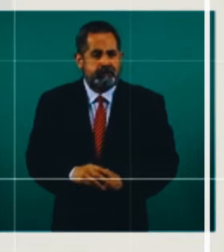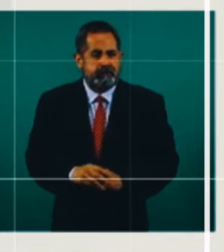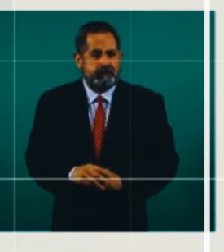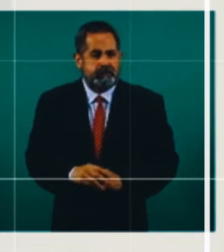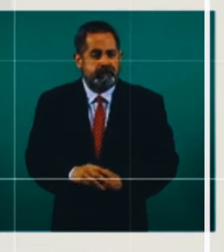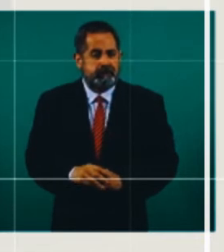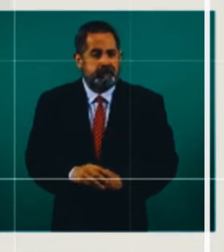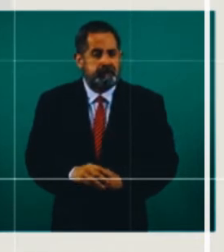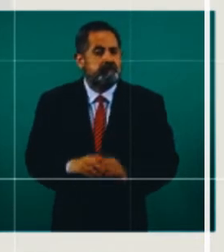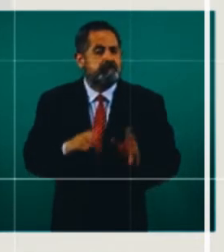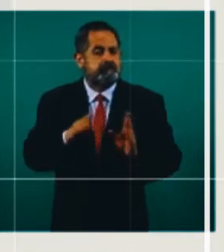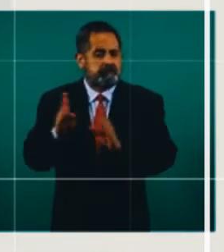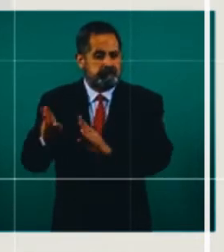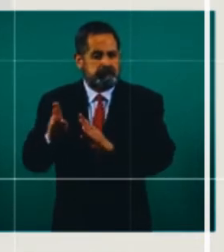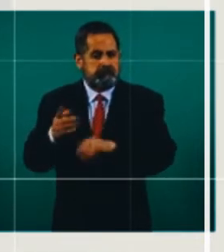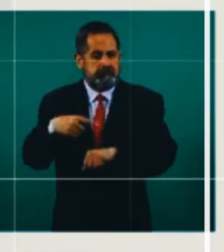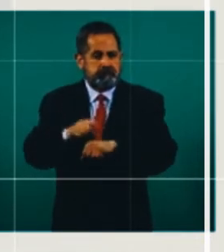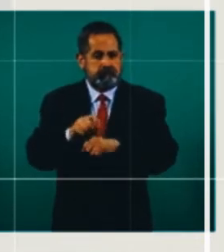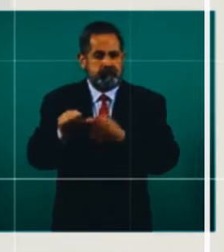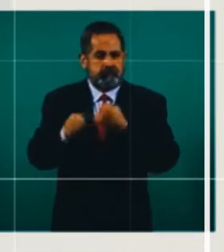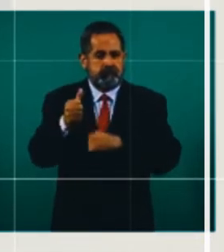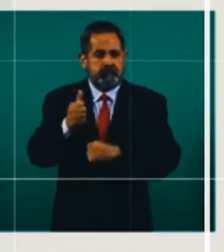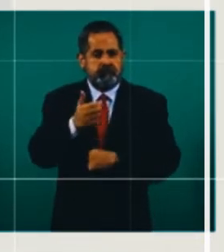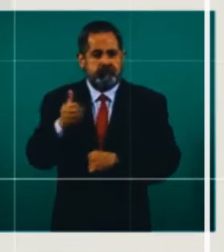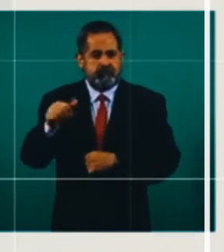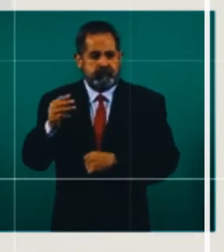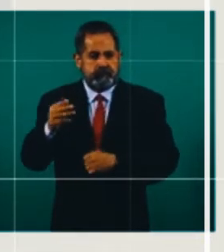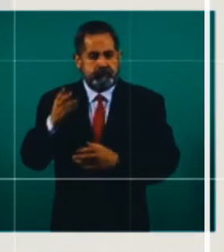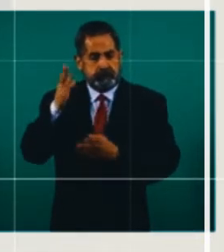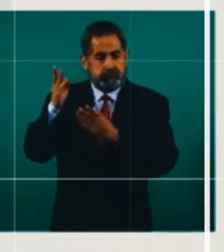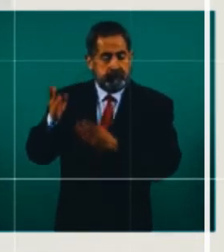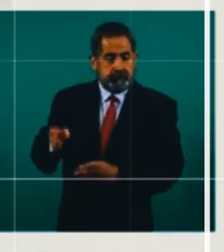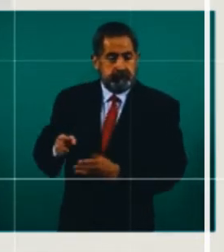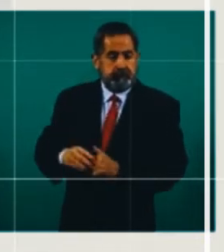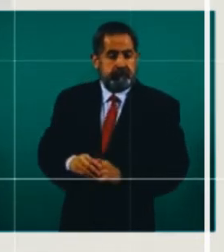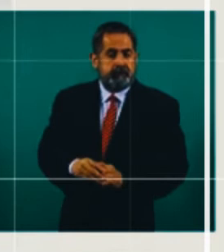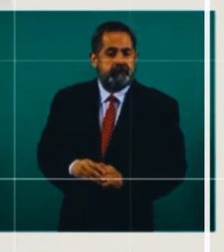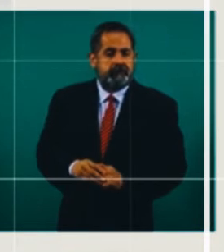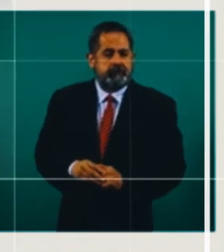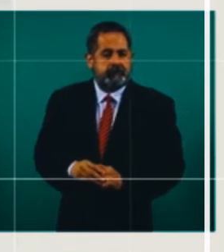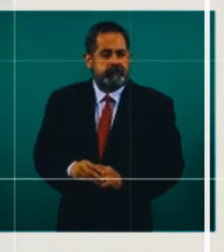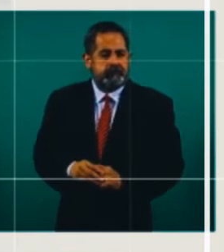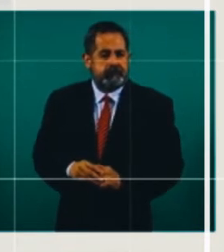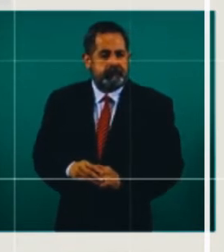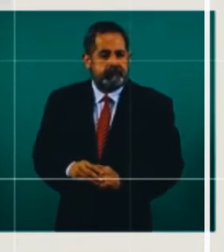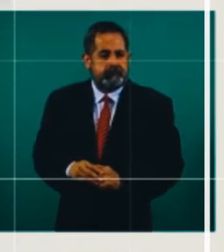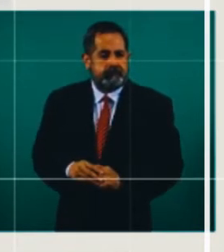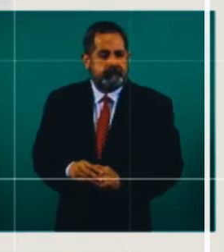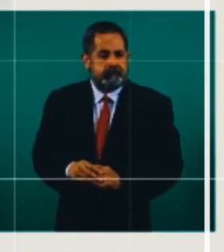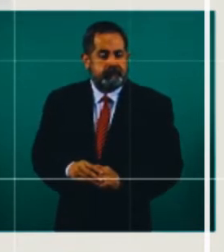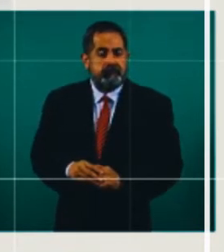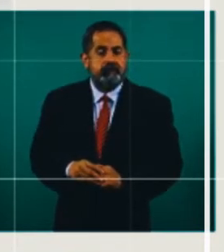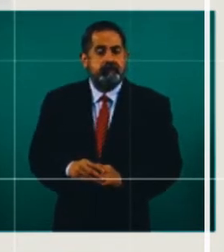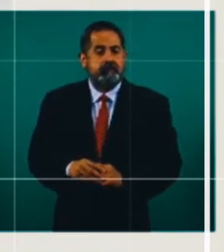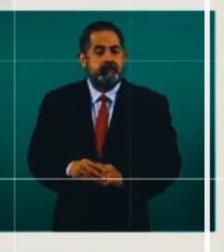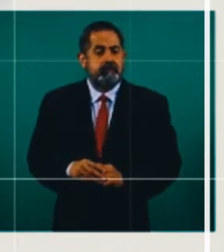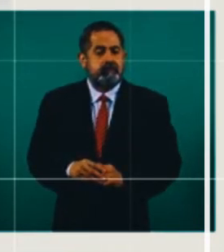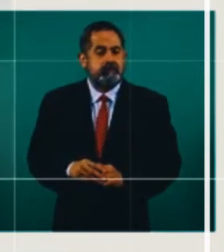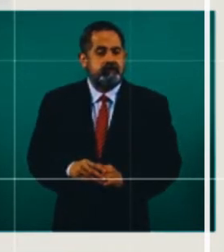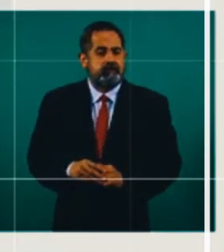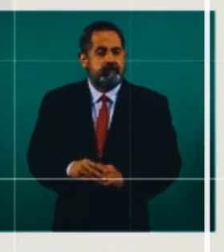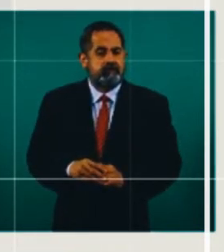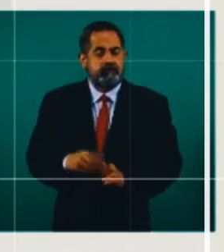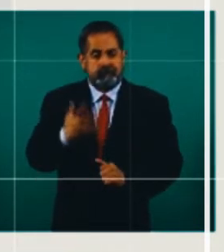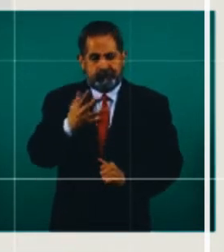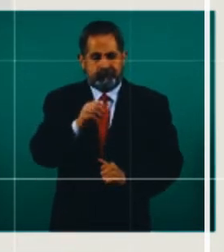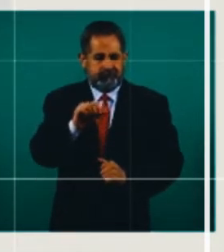En la siguiente, Guanajuato, Colima, Morelos, Michoacán, San Luis Potosí, Durango, Sonora y Guerrero, en la semana del